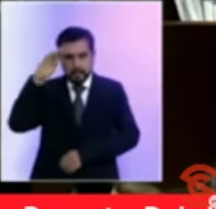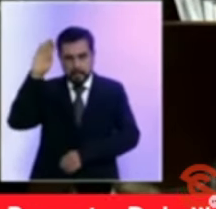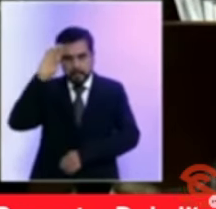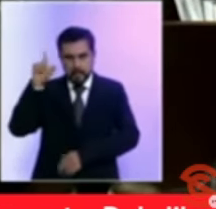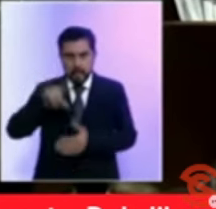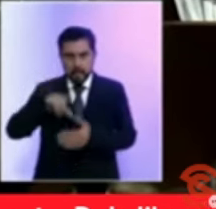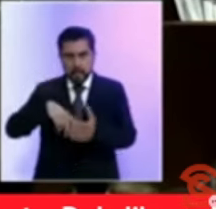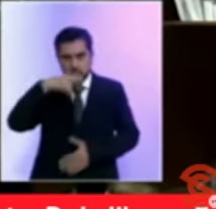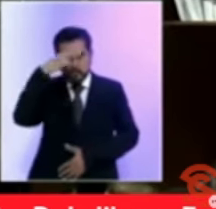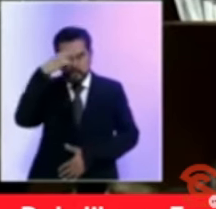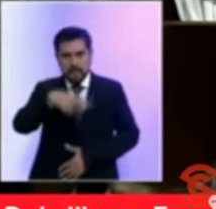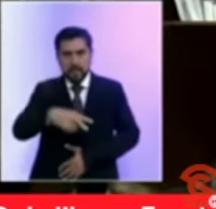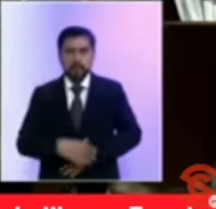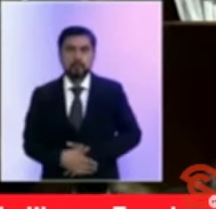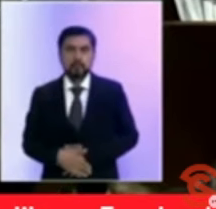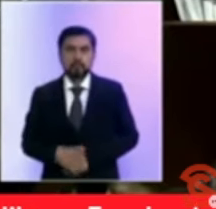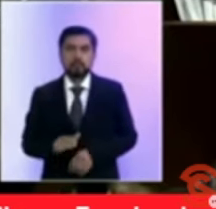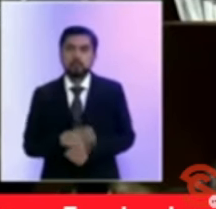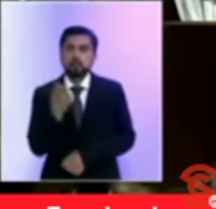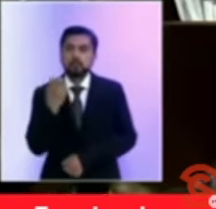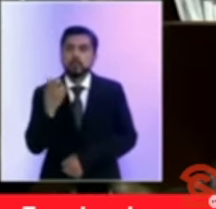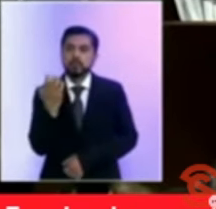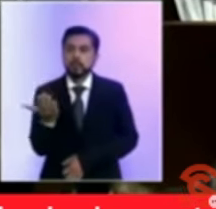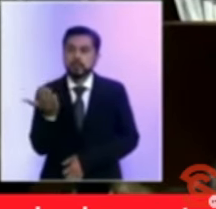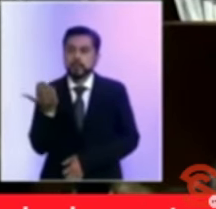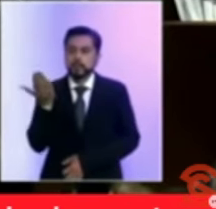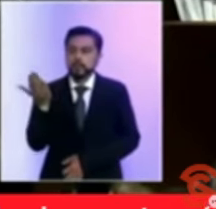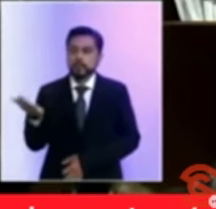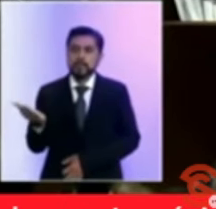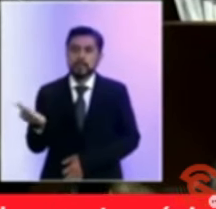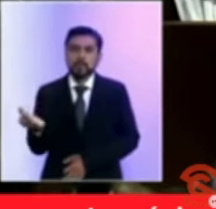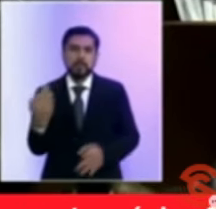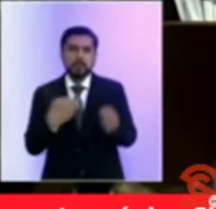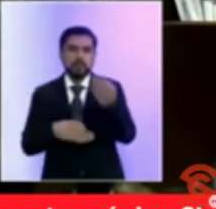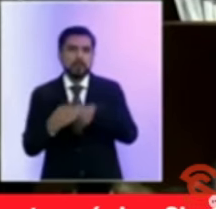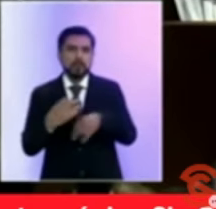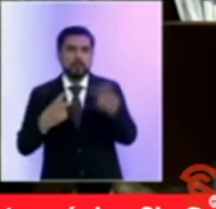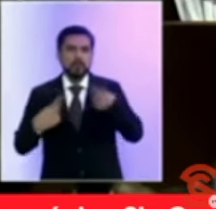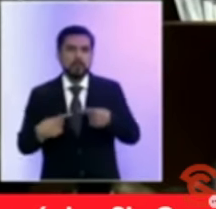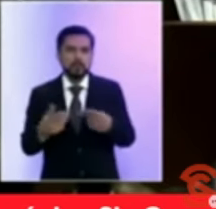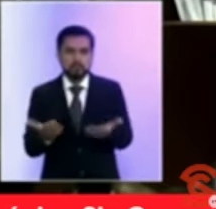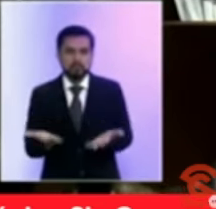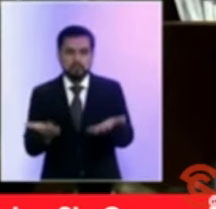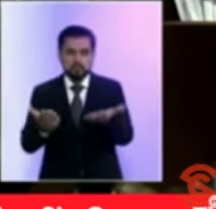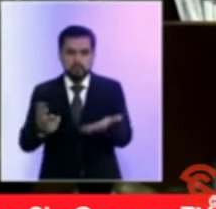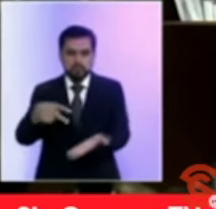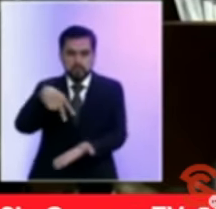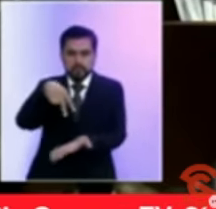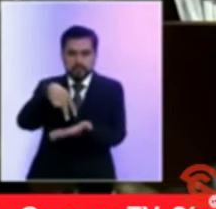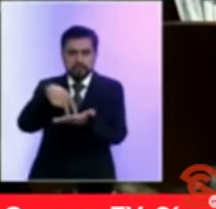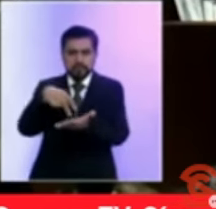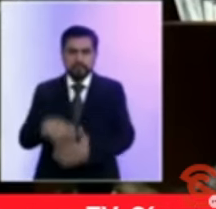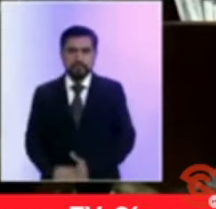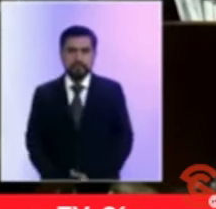México por lo que Solicito Atentamente a los presentes ponerse de pie